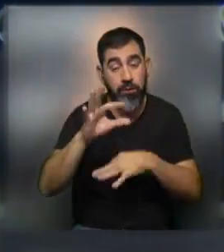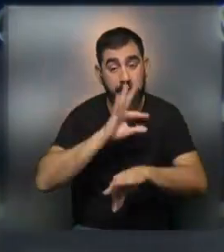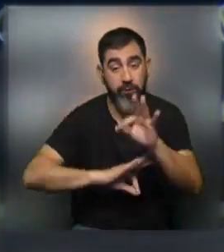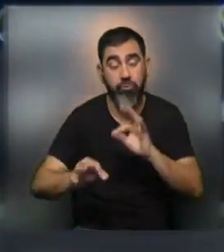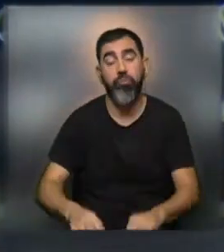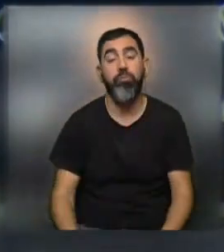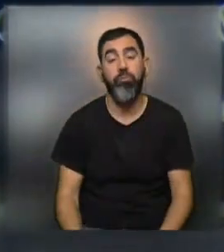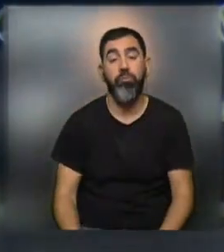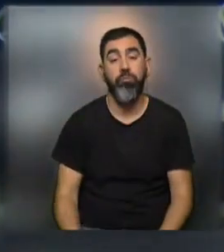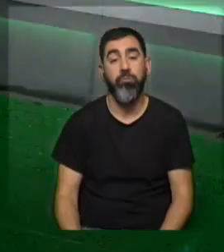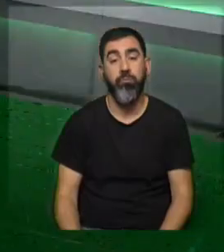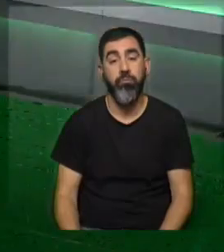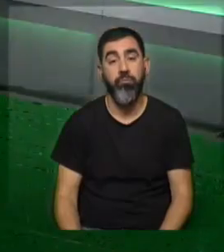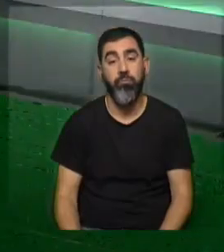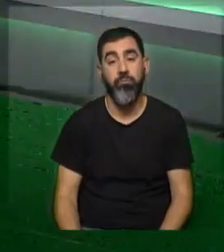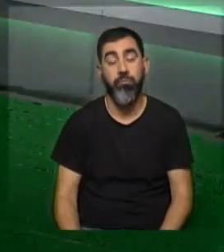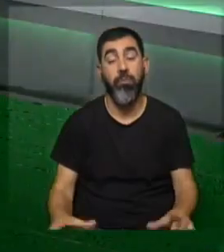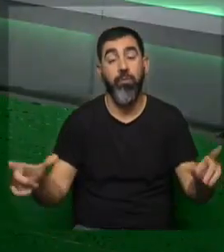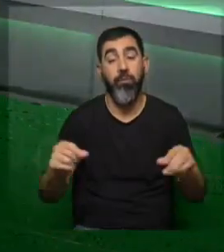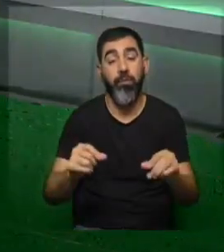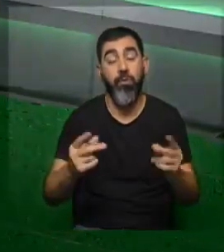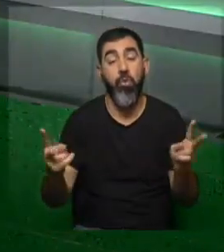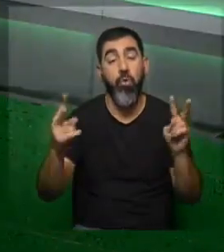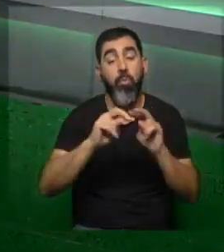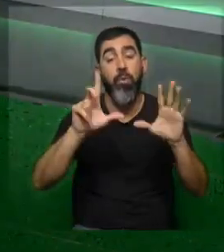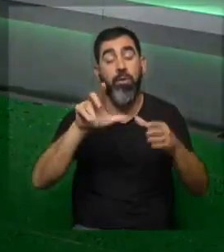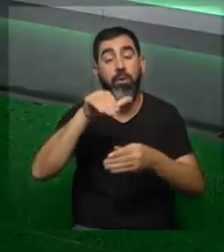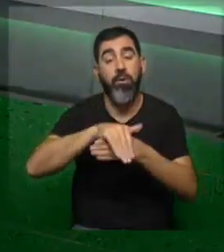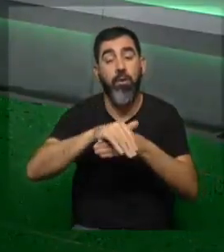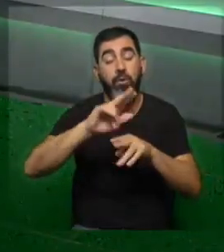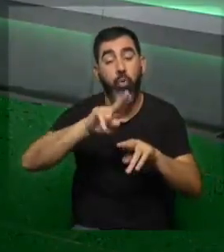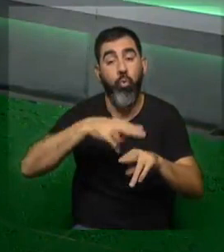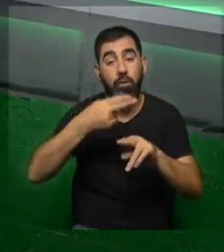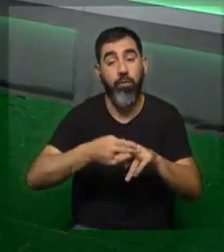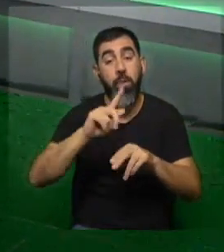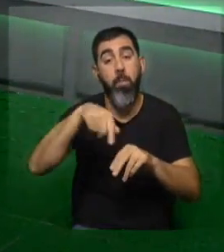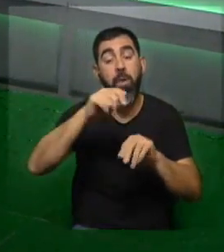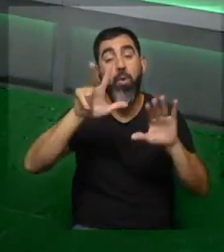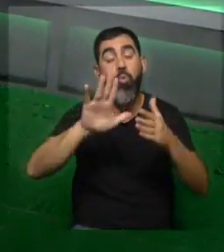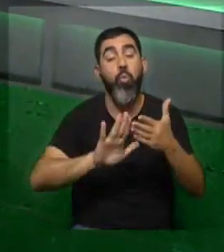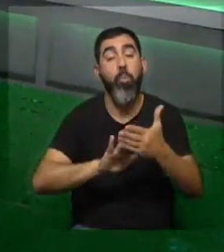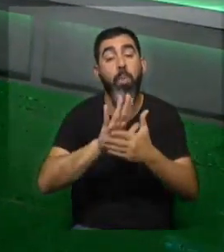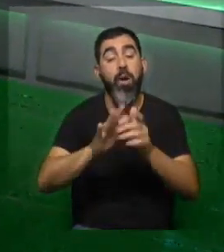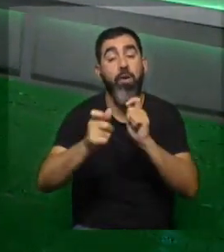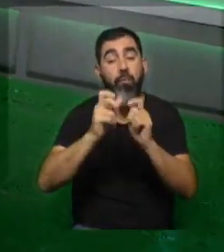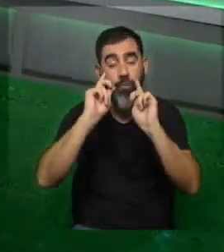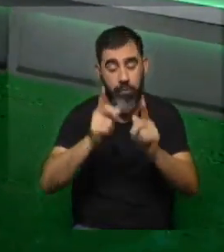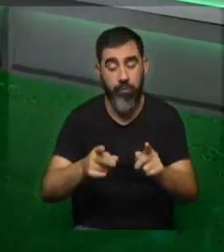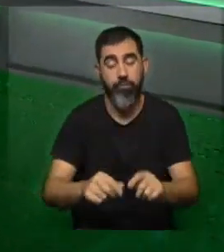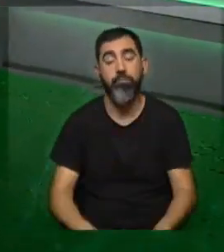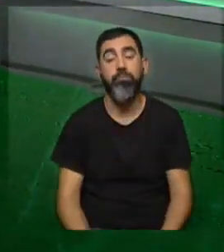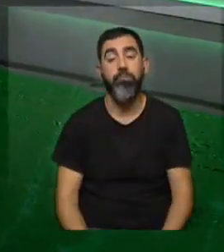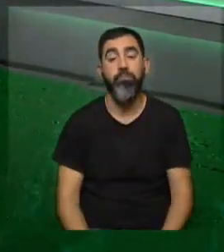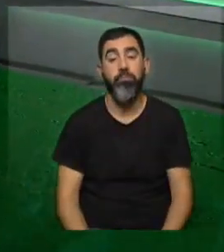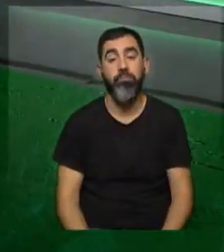ellos nos vamos volvemos a las 19 horas en nuestra edición central y mañana a las ocho de la mañana en la primera